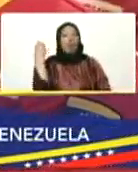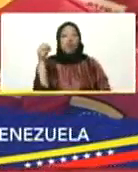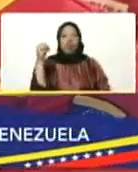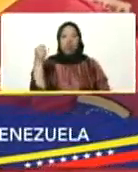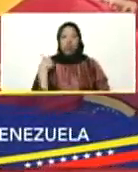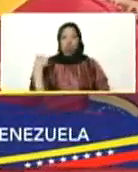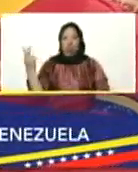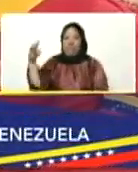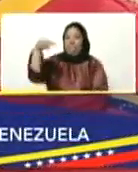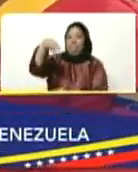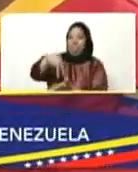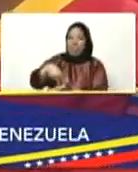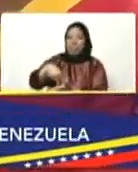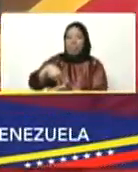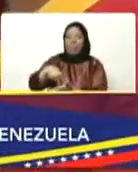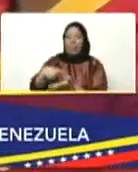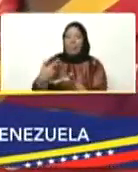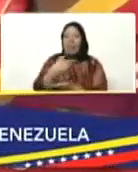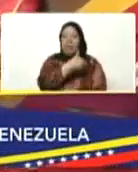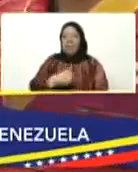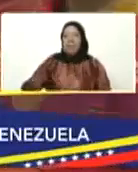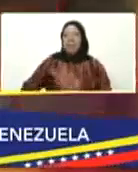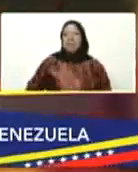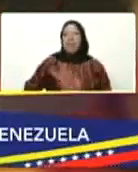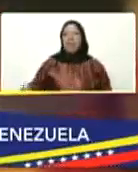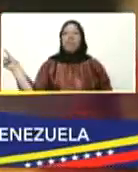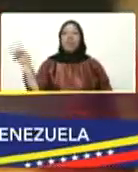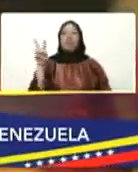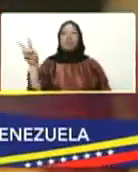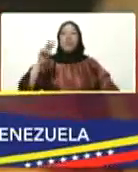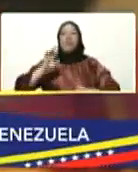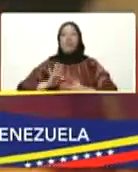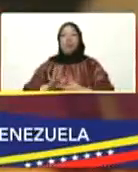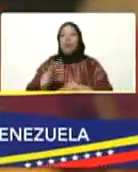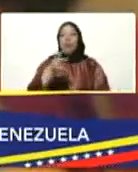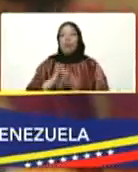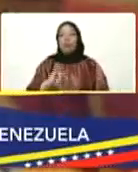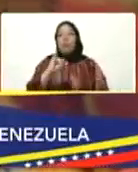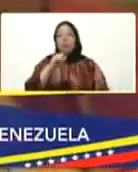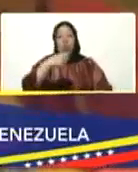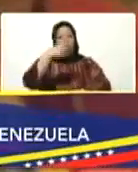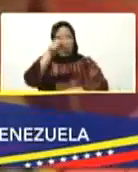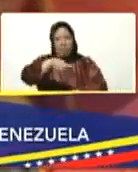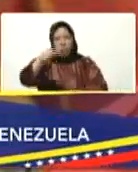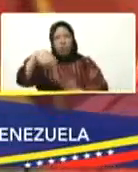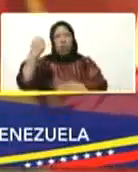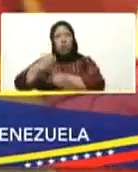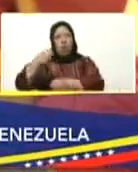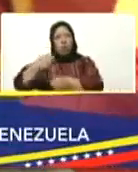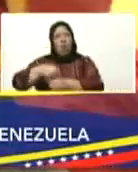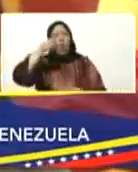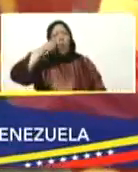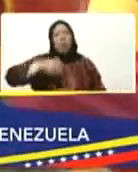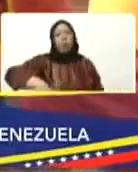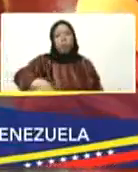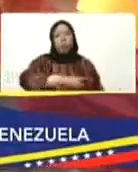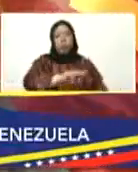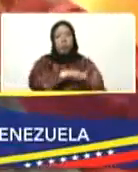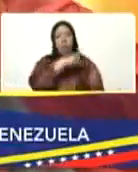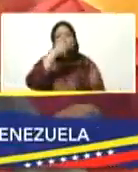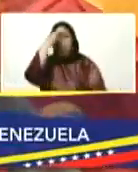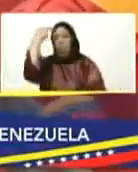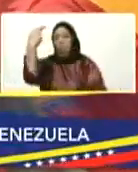parado, de ser presidente de los venezolanos y de tener a una clase obrera y a un pueblo de la valentía y del honor